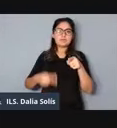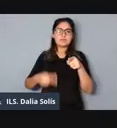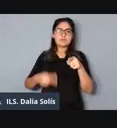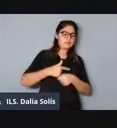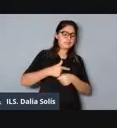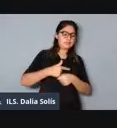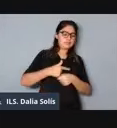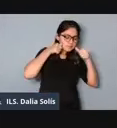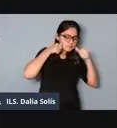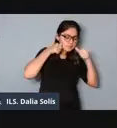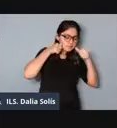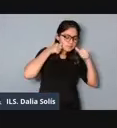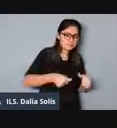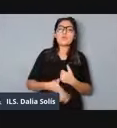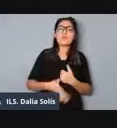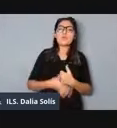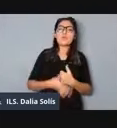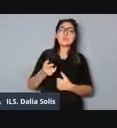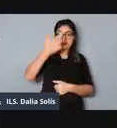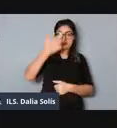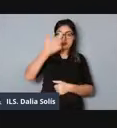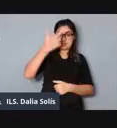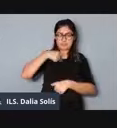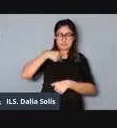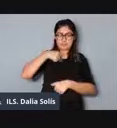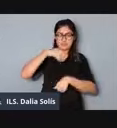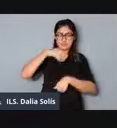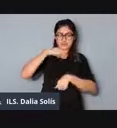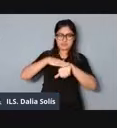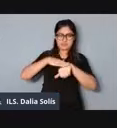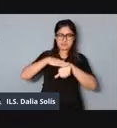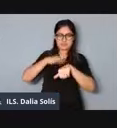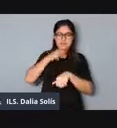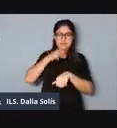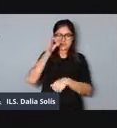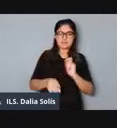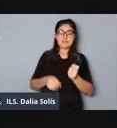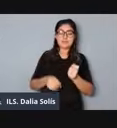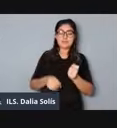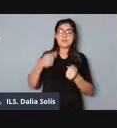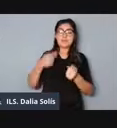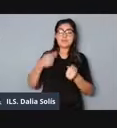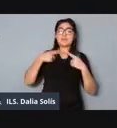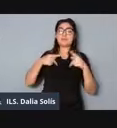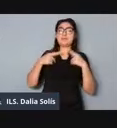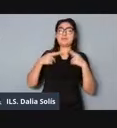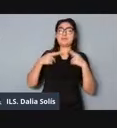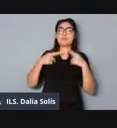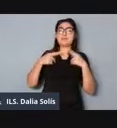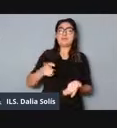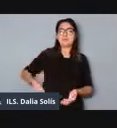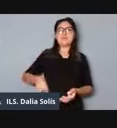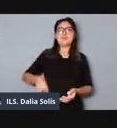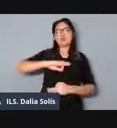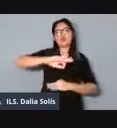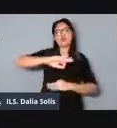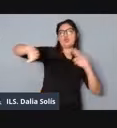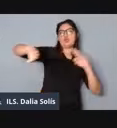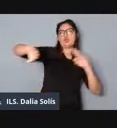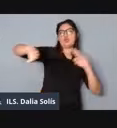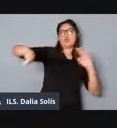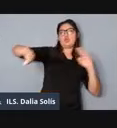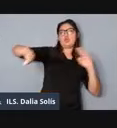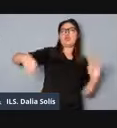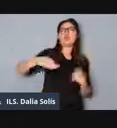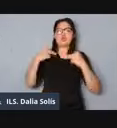el sentimiento de culpa, y que, bueno, somos todos los seres humanos, pero cuando estamos en el proceso de culpabilizarnos o culpabilizar